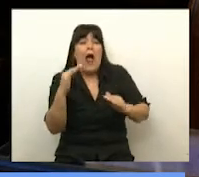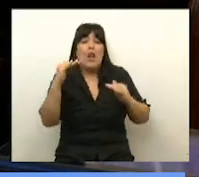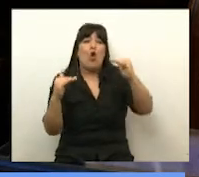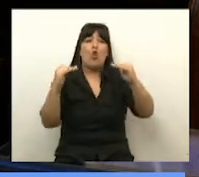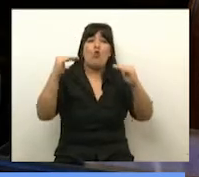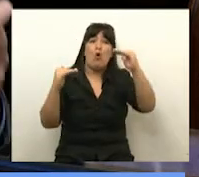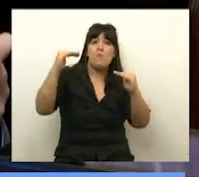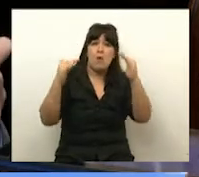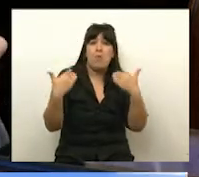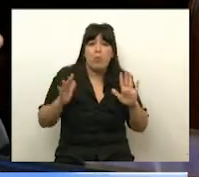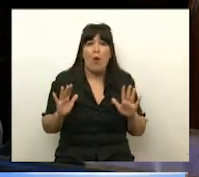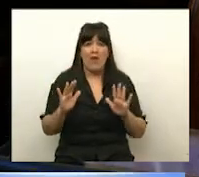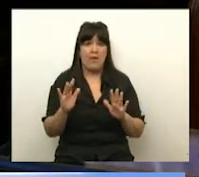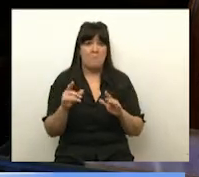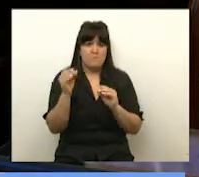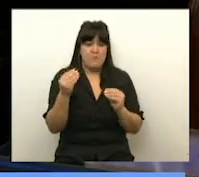que se nos ha arrebatado